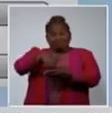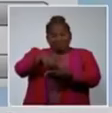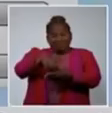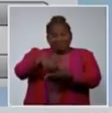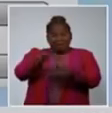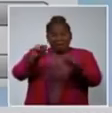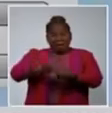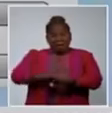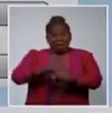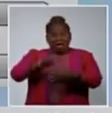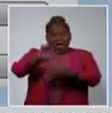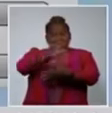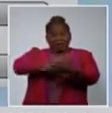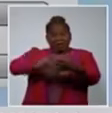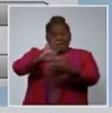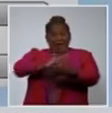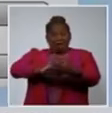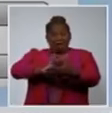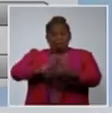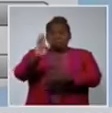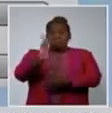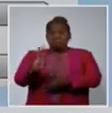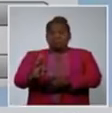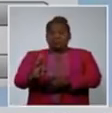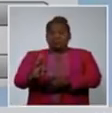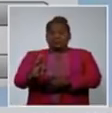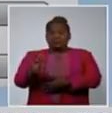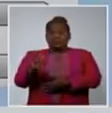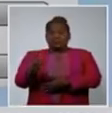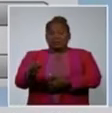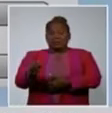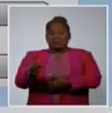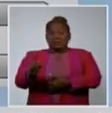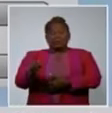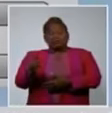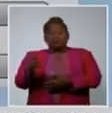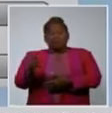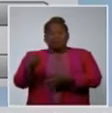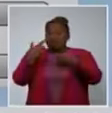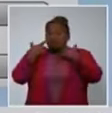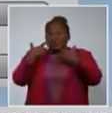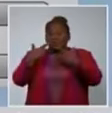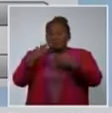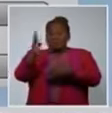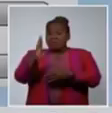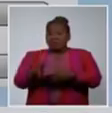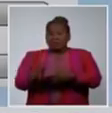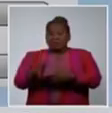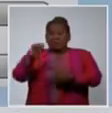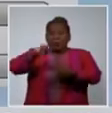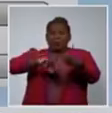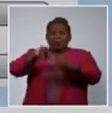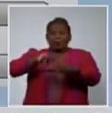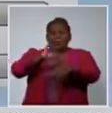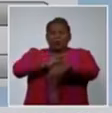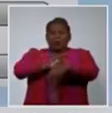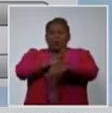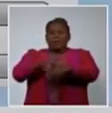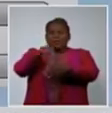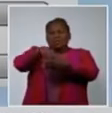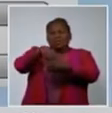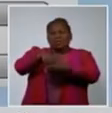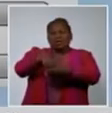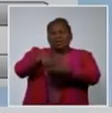epicentro de la pandemia en este momento por el comportamiento que ha tenido para ayudar a las